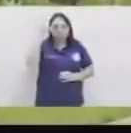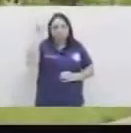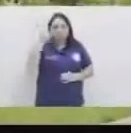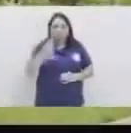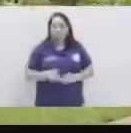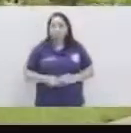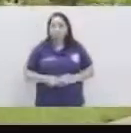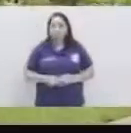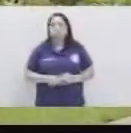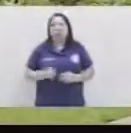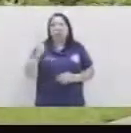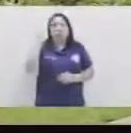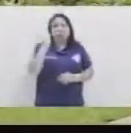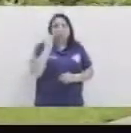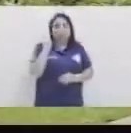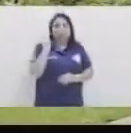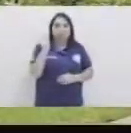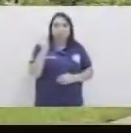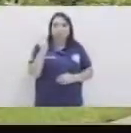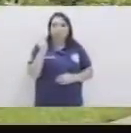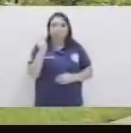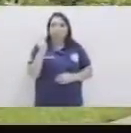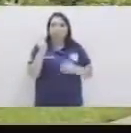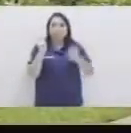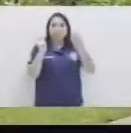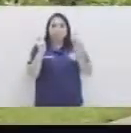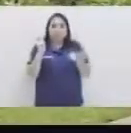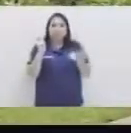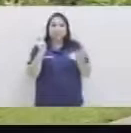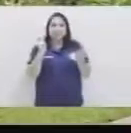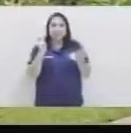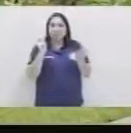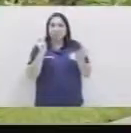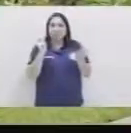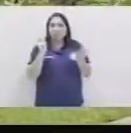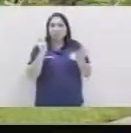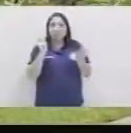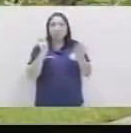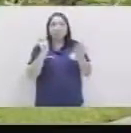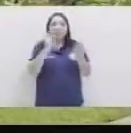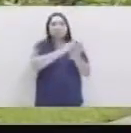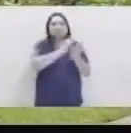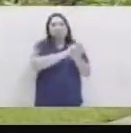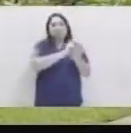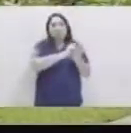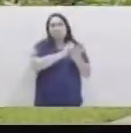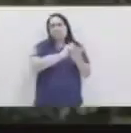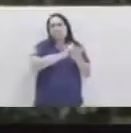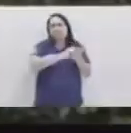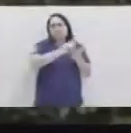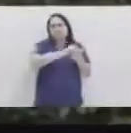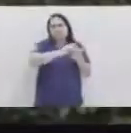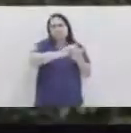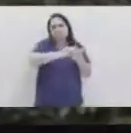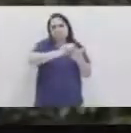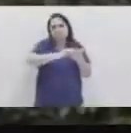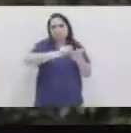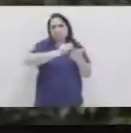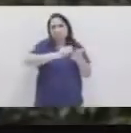Voy a tomar imaginariamente un lápiz en mi mano derecha y mi mano izquierda voy a utilizarla como papel y voy a